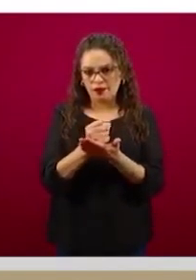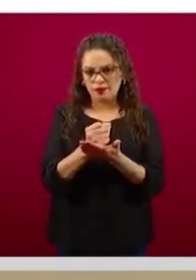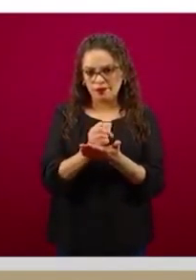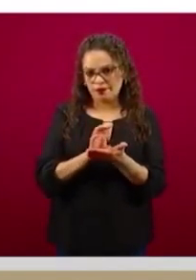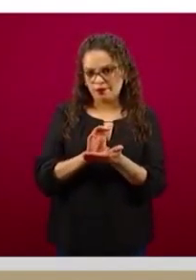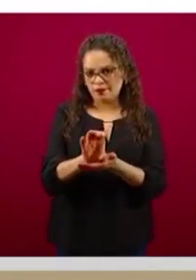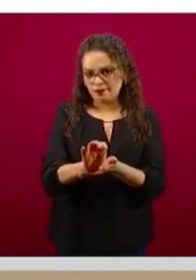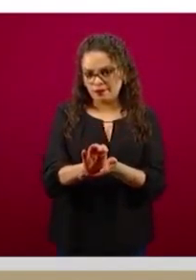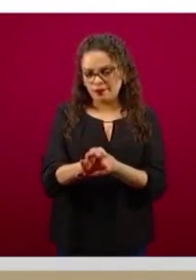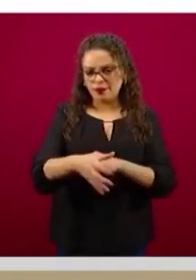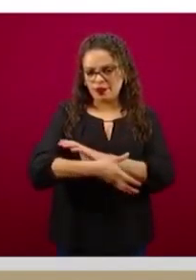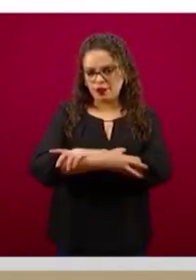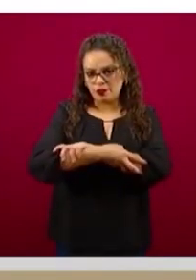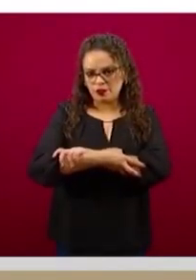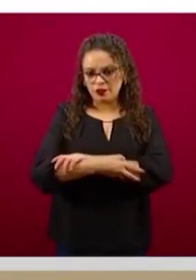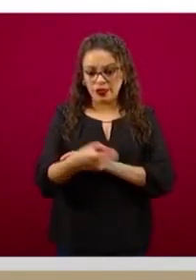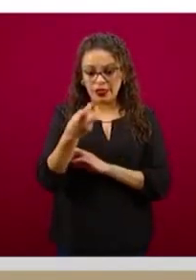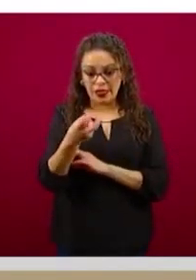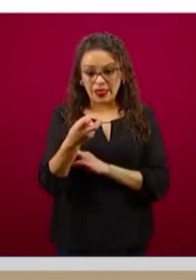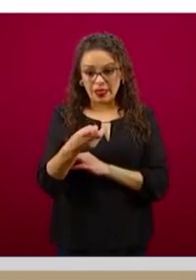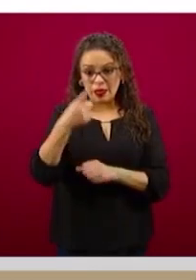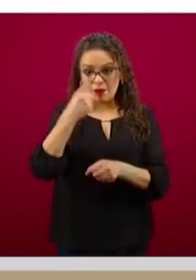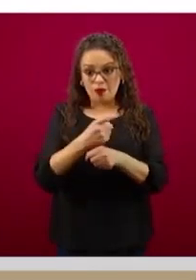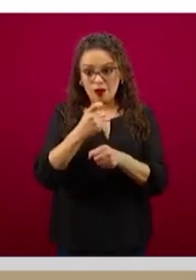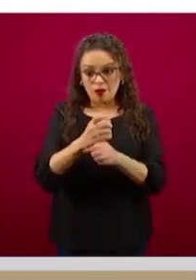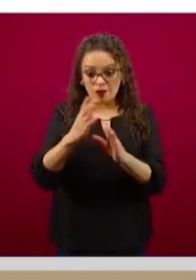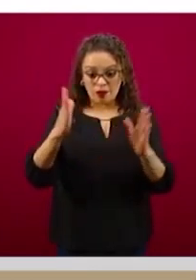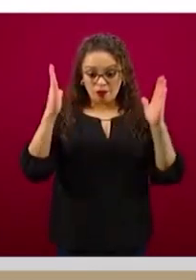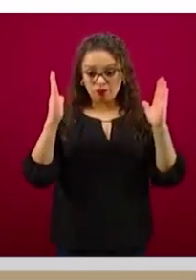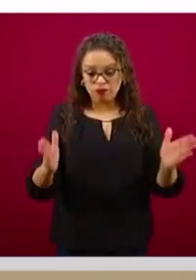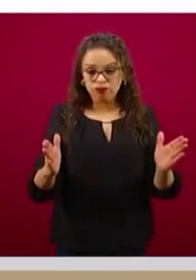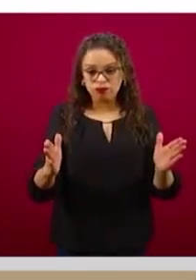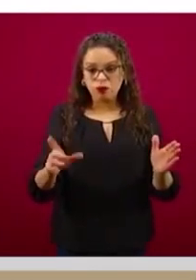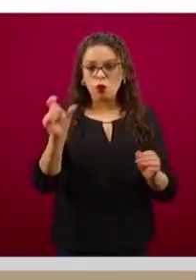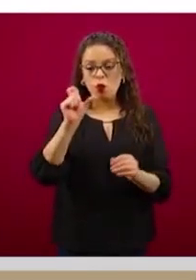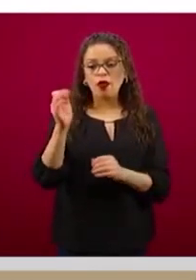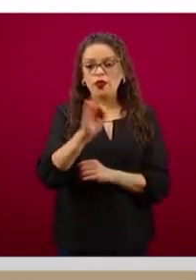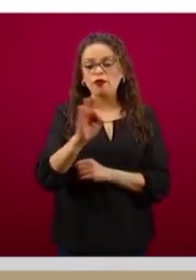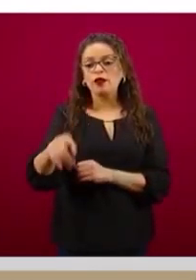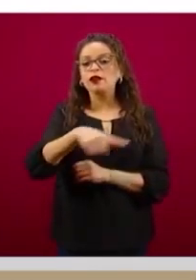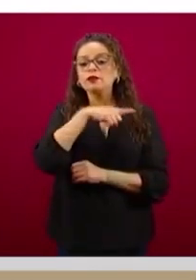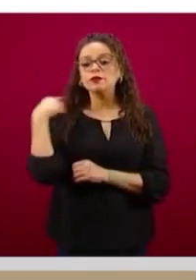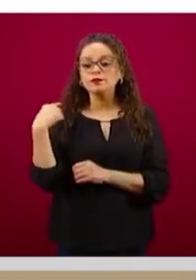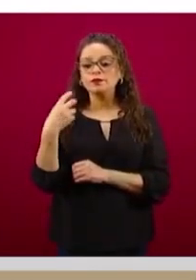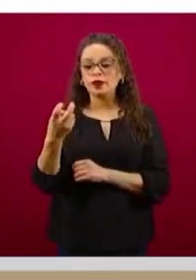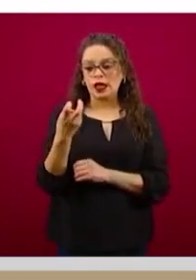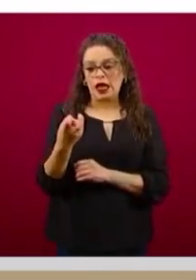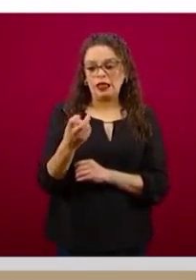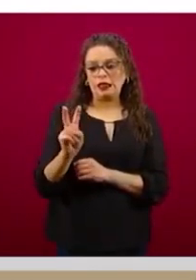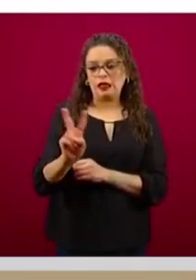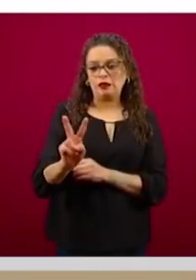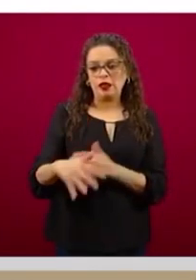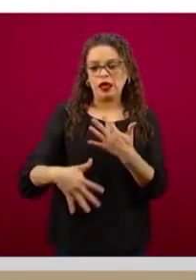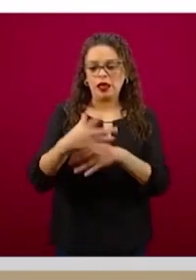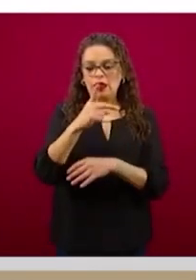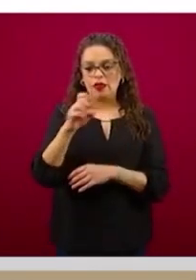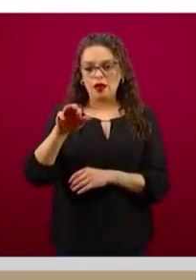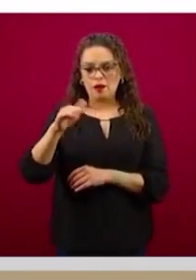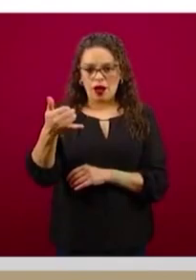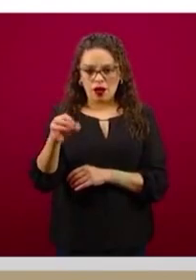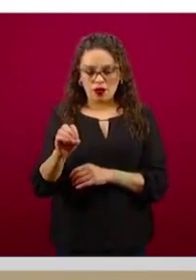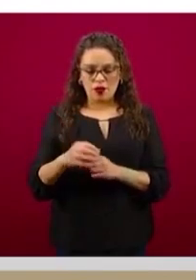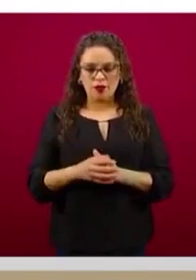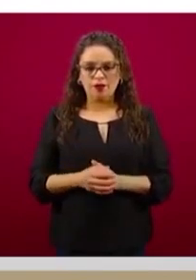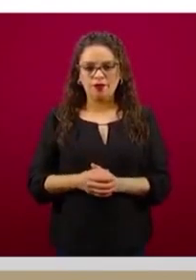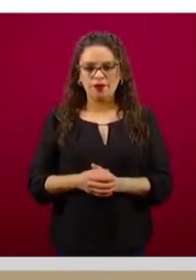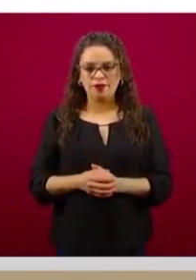bloque vence este viernes 15 de mayo la posibilidad de que puedan solicitar su crédito estos empresarios